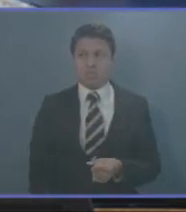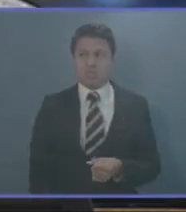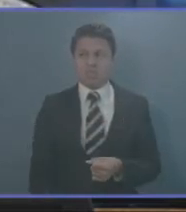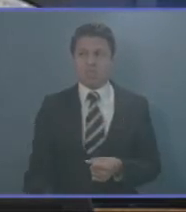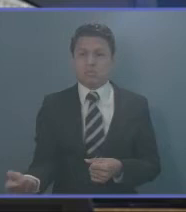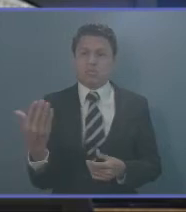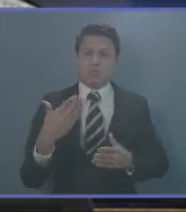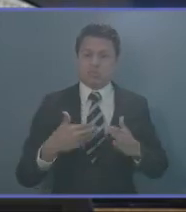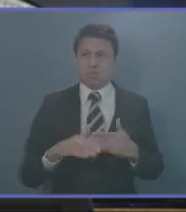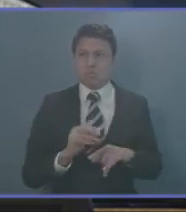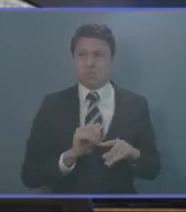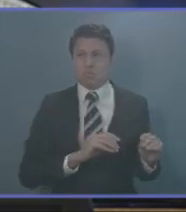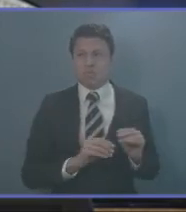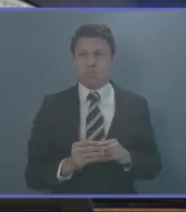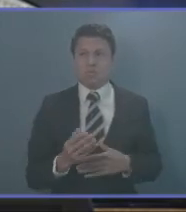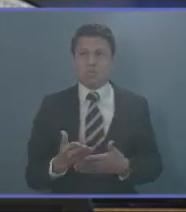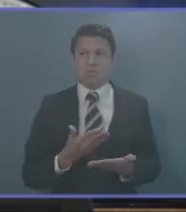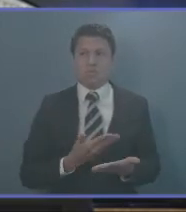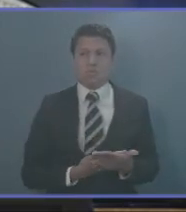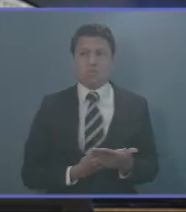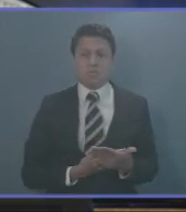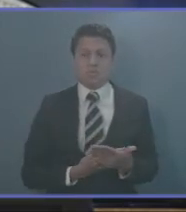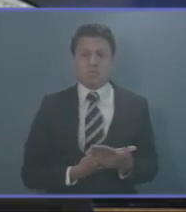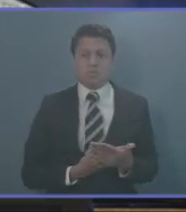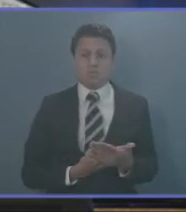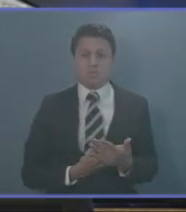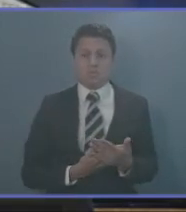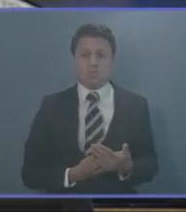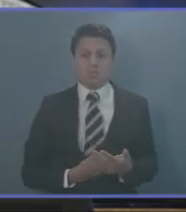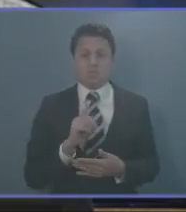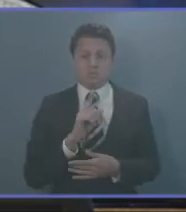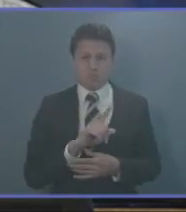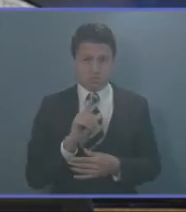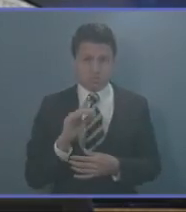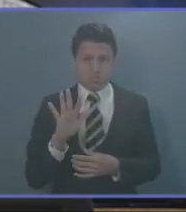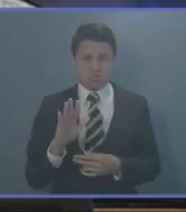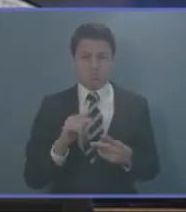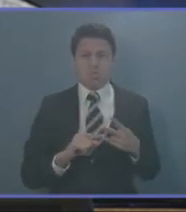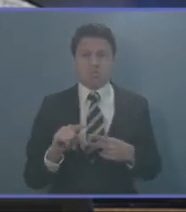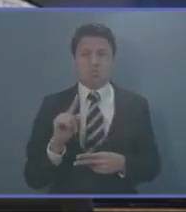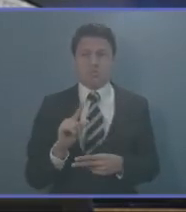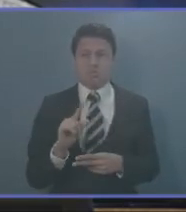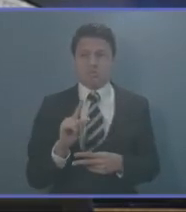Más adicional por cada millar o fracción 1.15